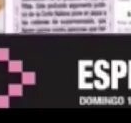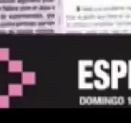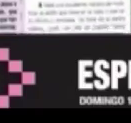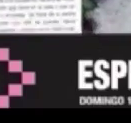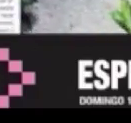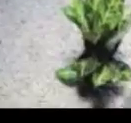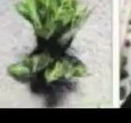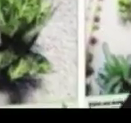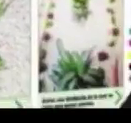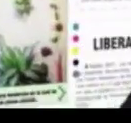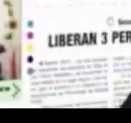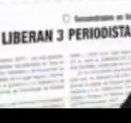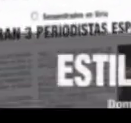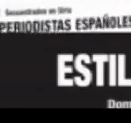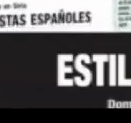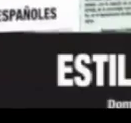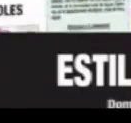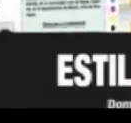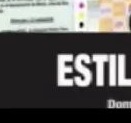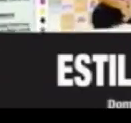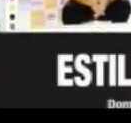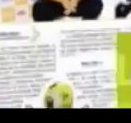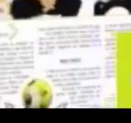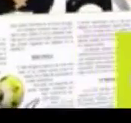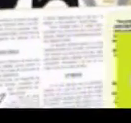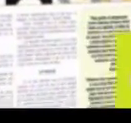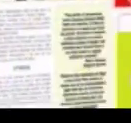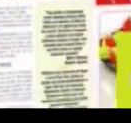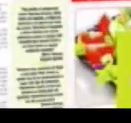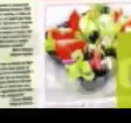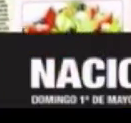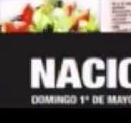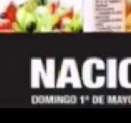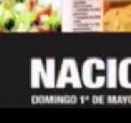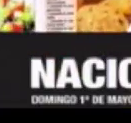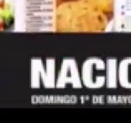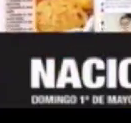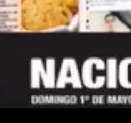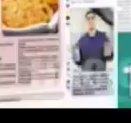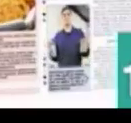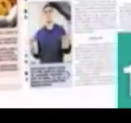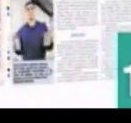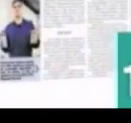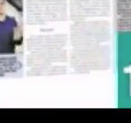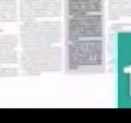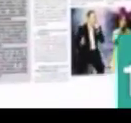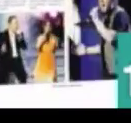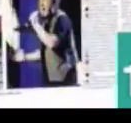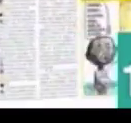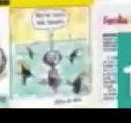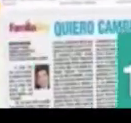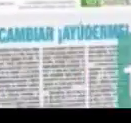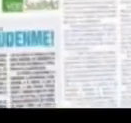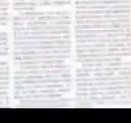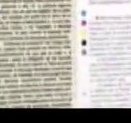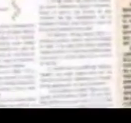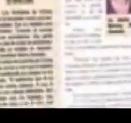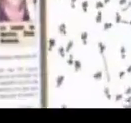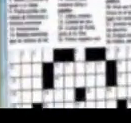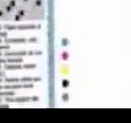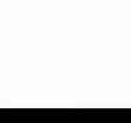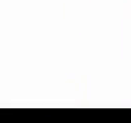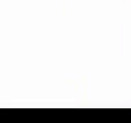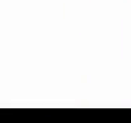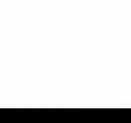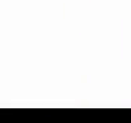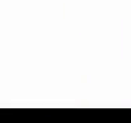Espectáculos, área verde, estilo de vida, deportes nacionales e internacionales forman parte de